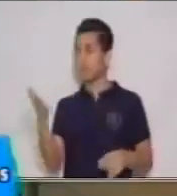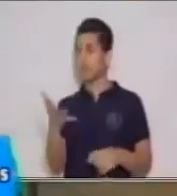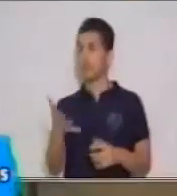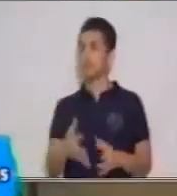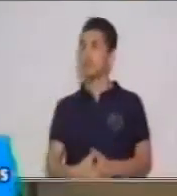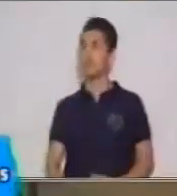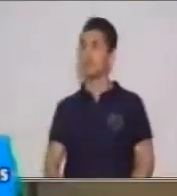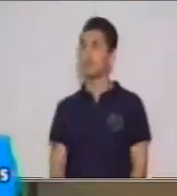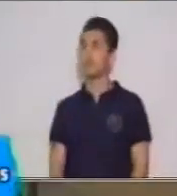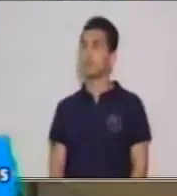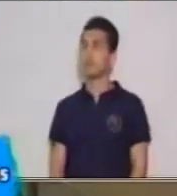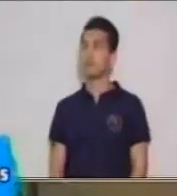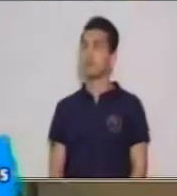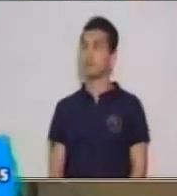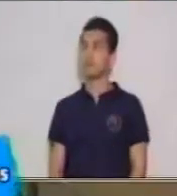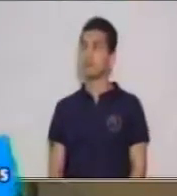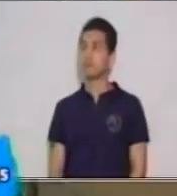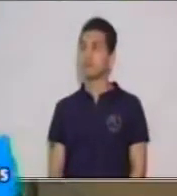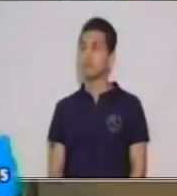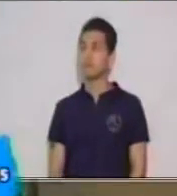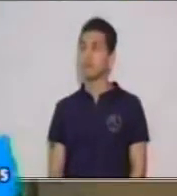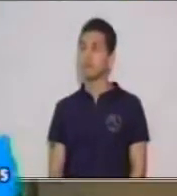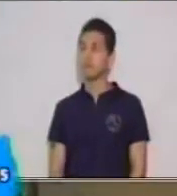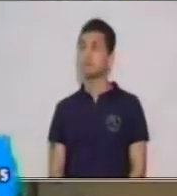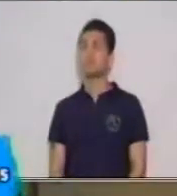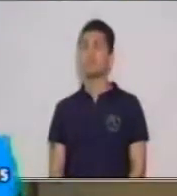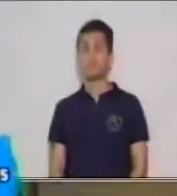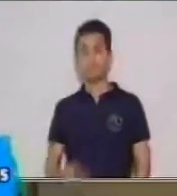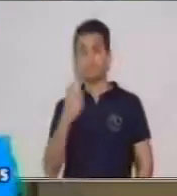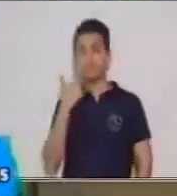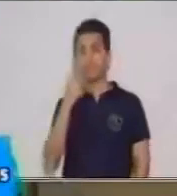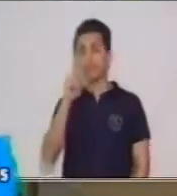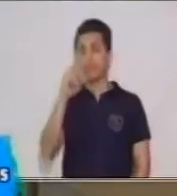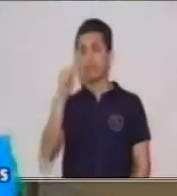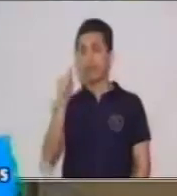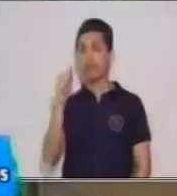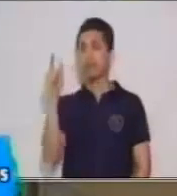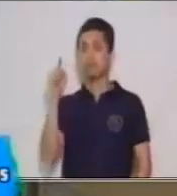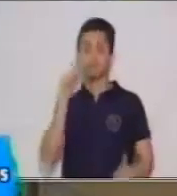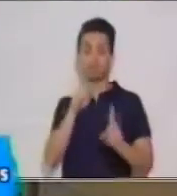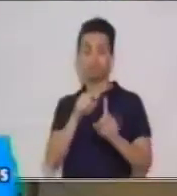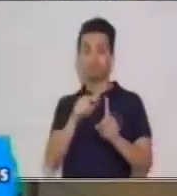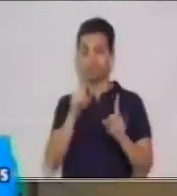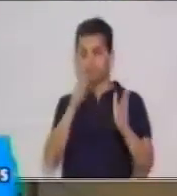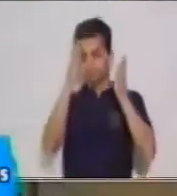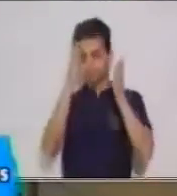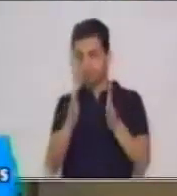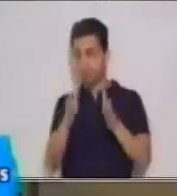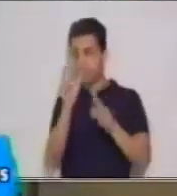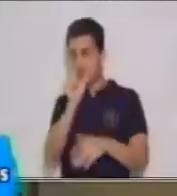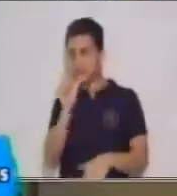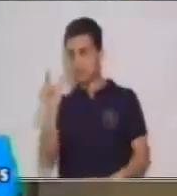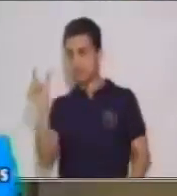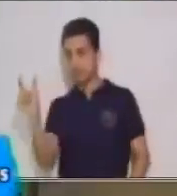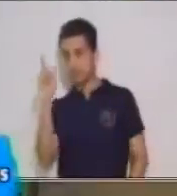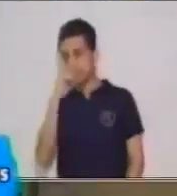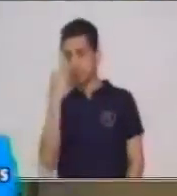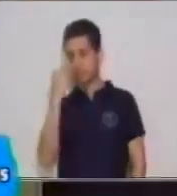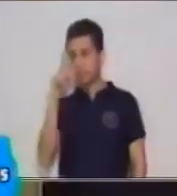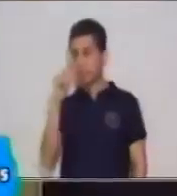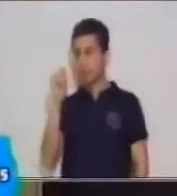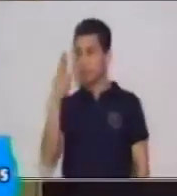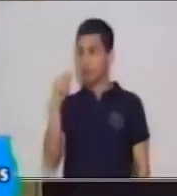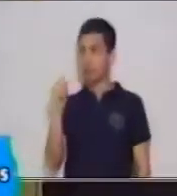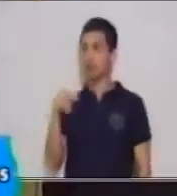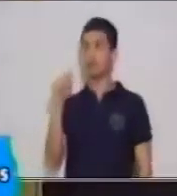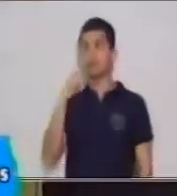Muy bien, lleva la sílaba da, entonces es sílaba directa. Ubiquémonos en la palabra